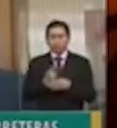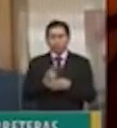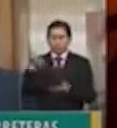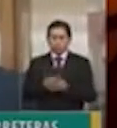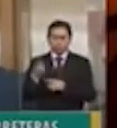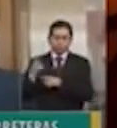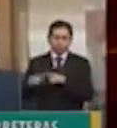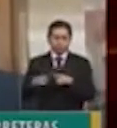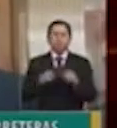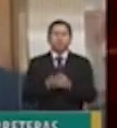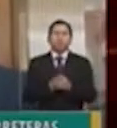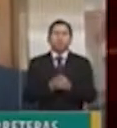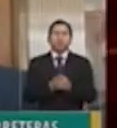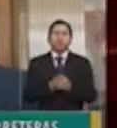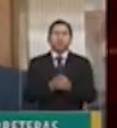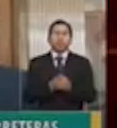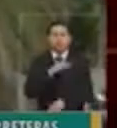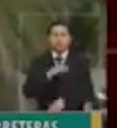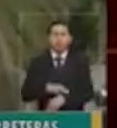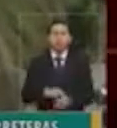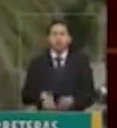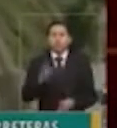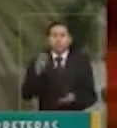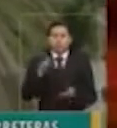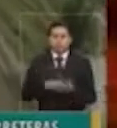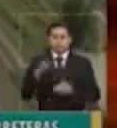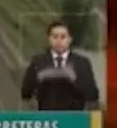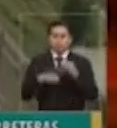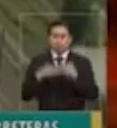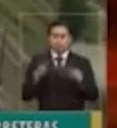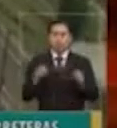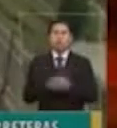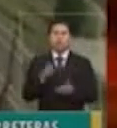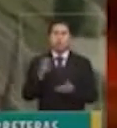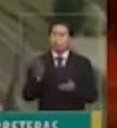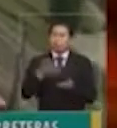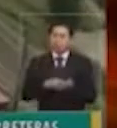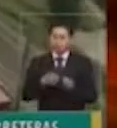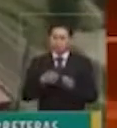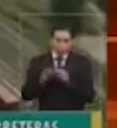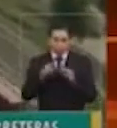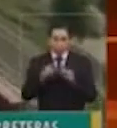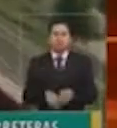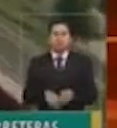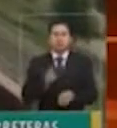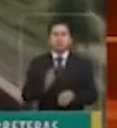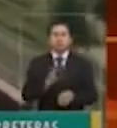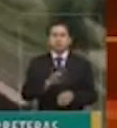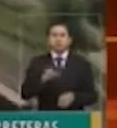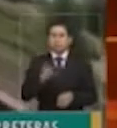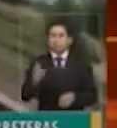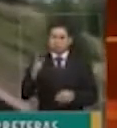hidrovía Paraguay-Paraná como puntos de acceso hacia los océanos, porque obviamente por la situación que